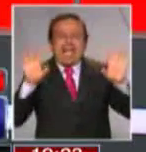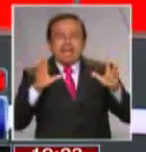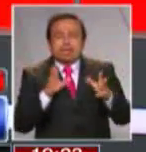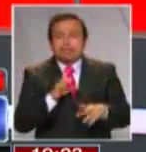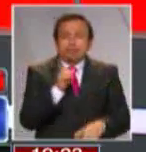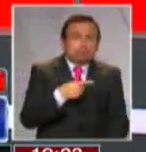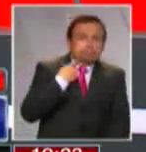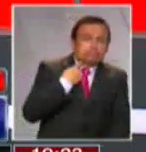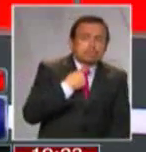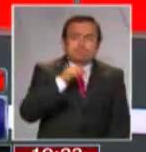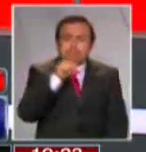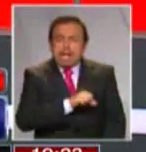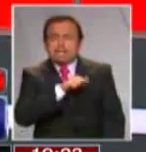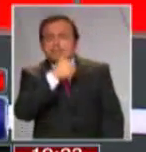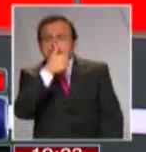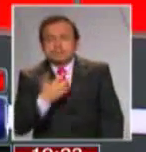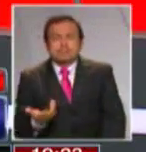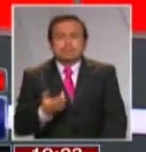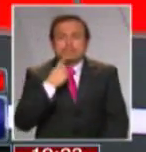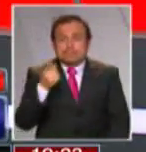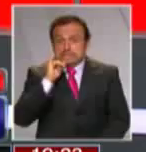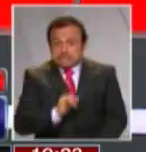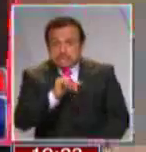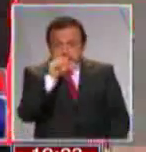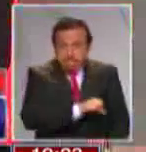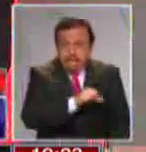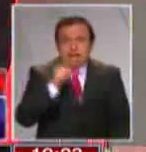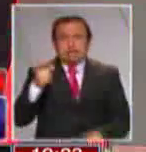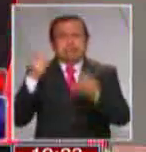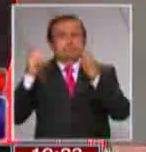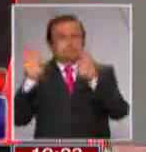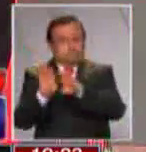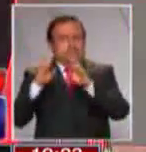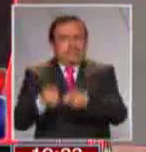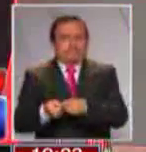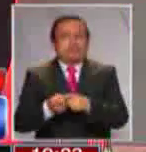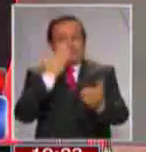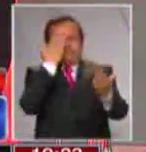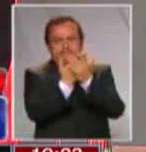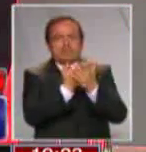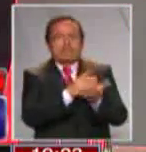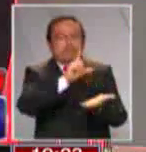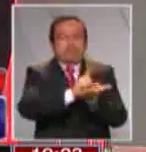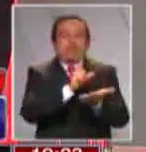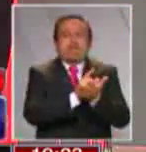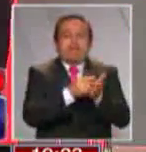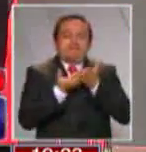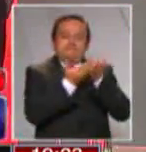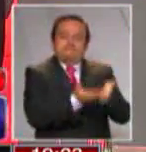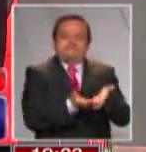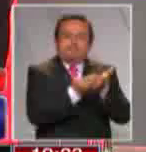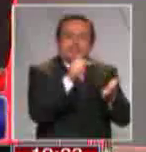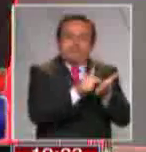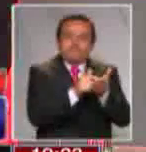no perjudica la salud? Y si fuera en ese caso... En lo inmediato hay una zona al frente del puerto, que es precisamente la zona